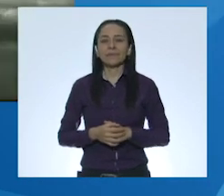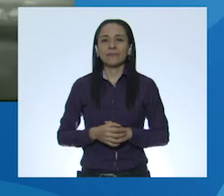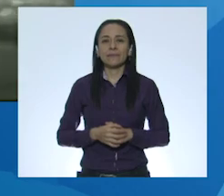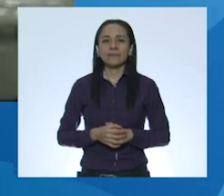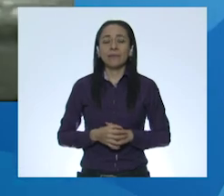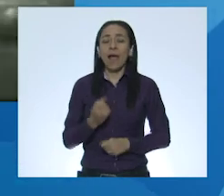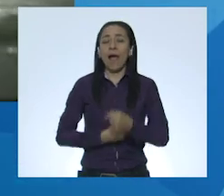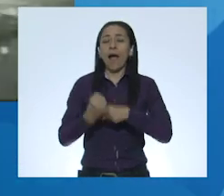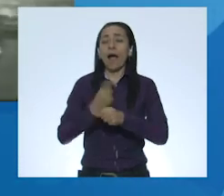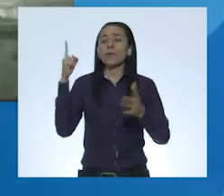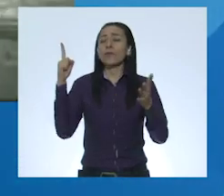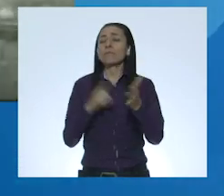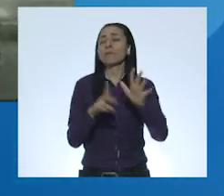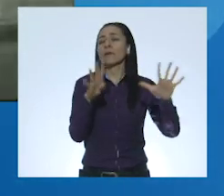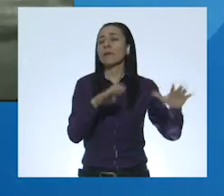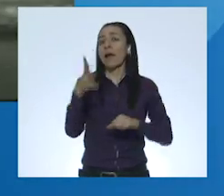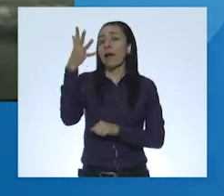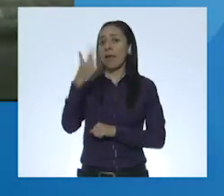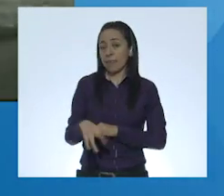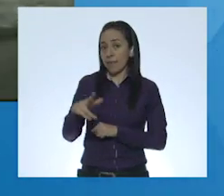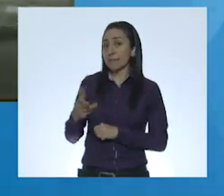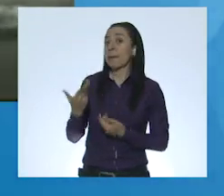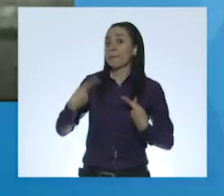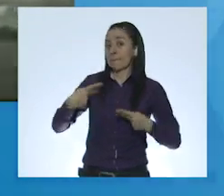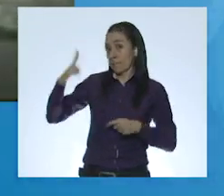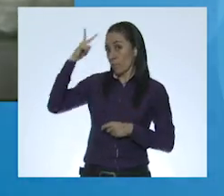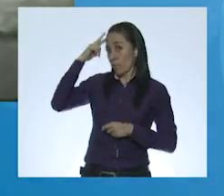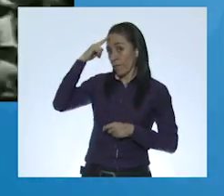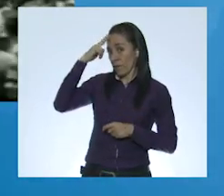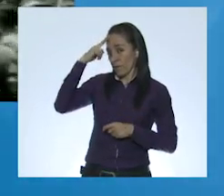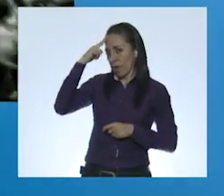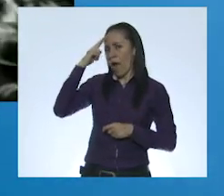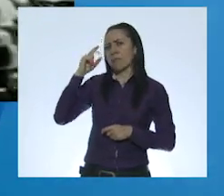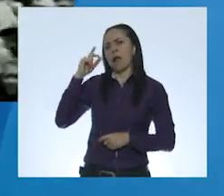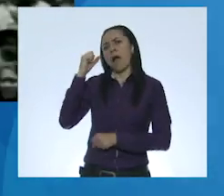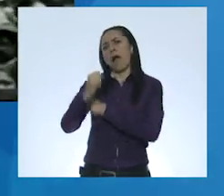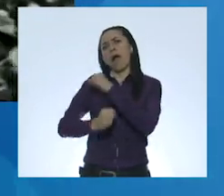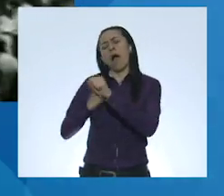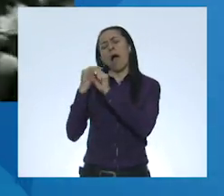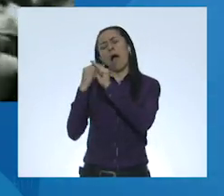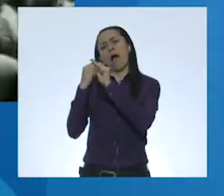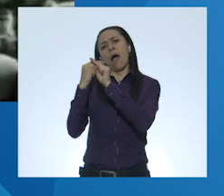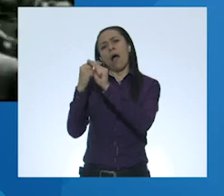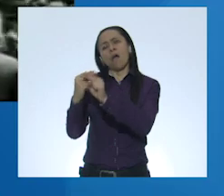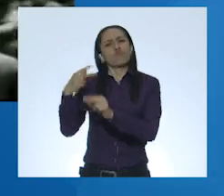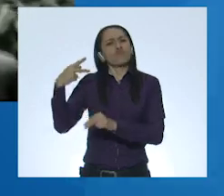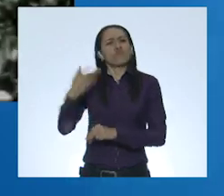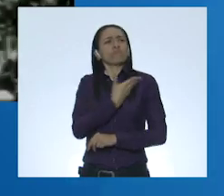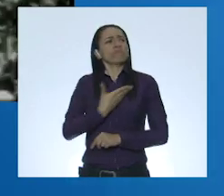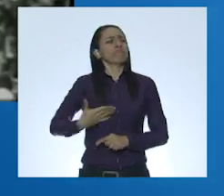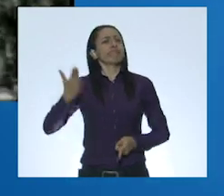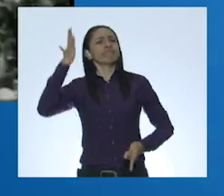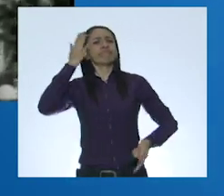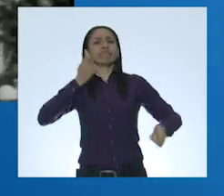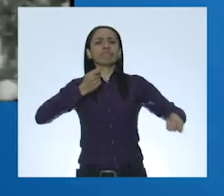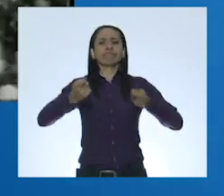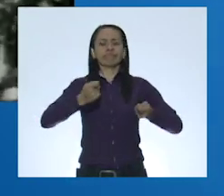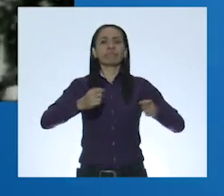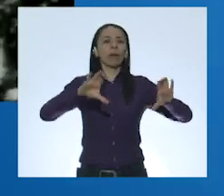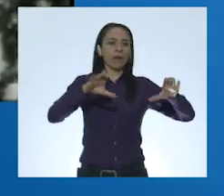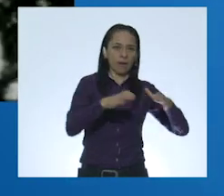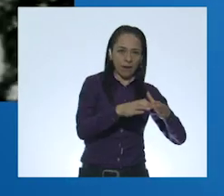En 1910, Porfirio Díaz llevaba más de 3 décadas en el poder. Entre las clases medias y los